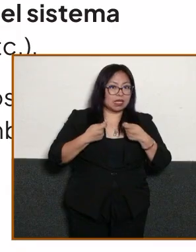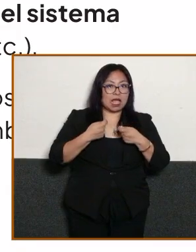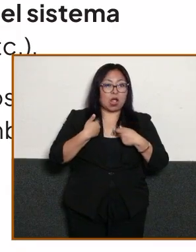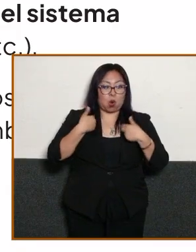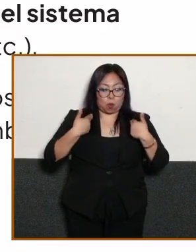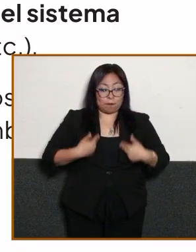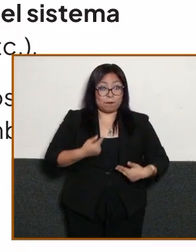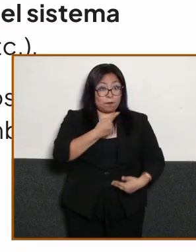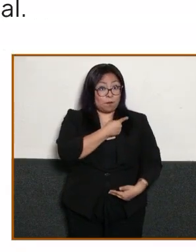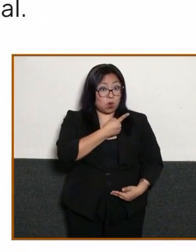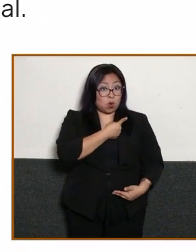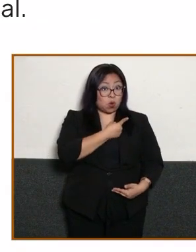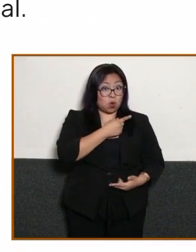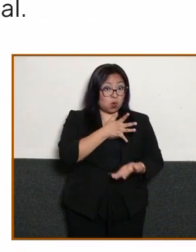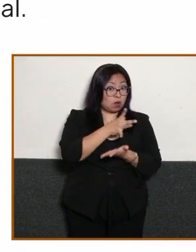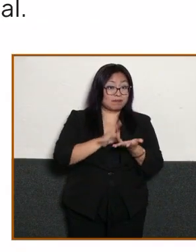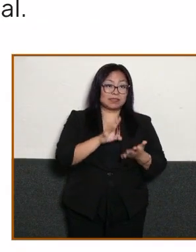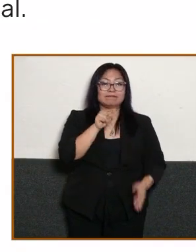solos.